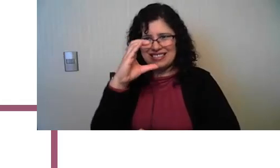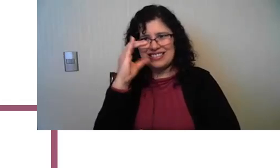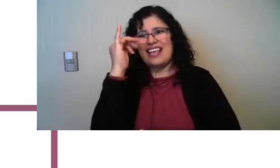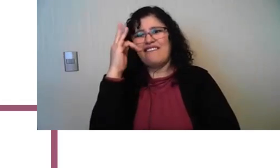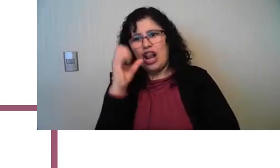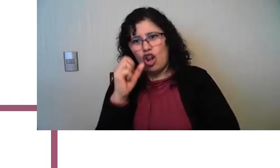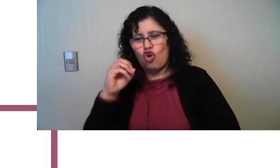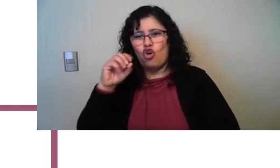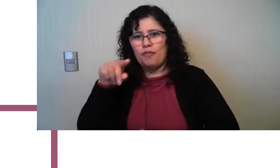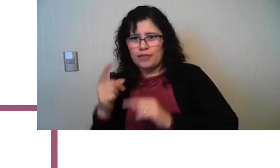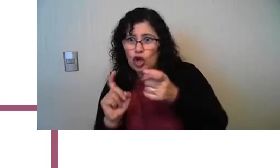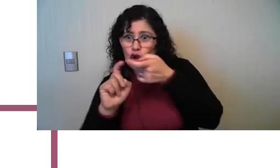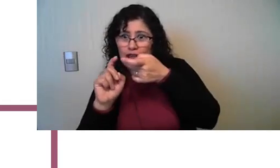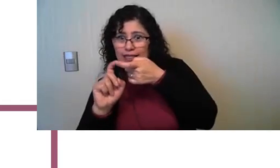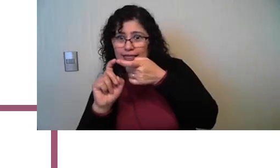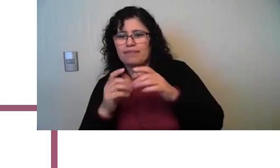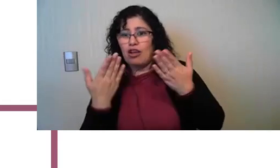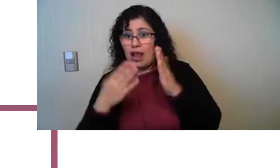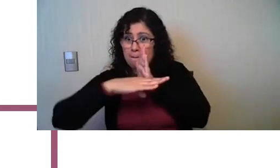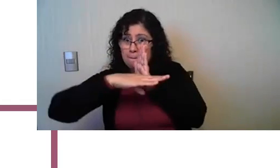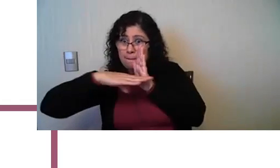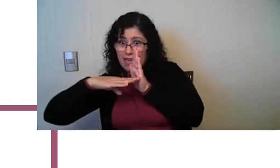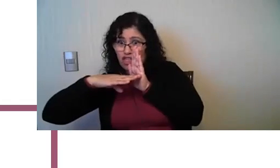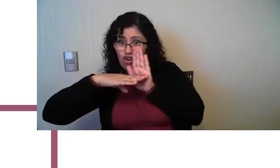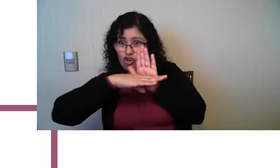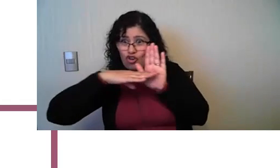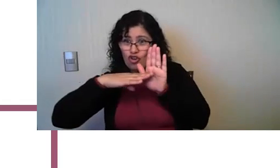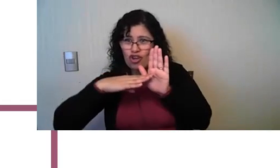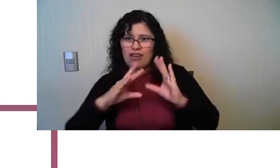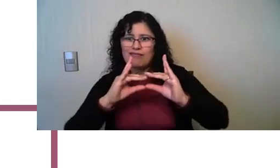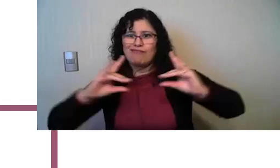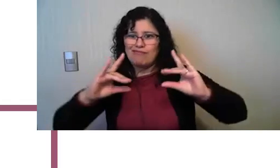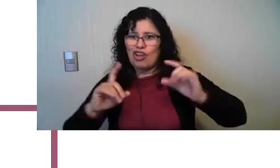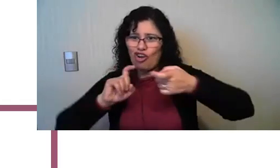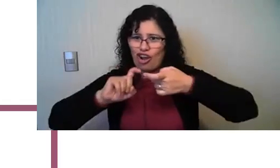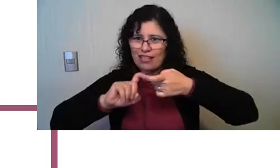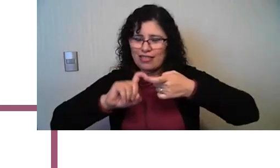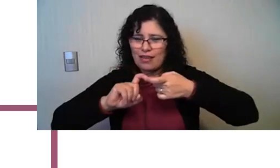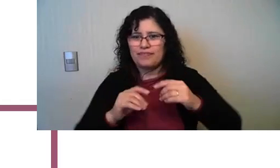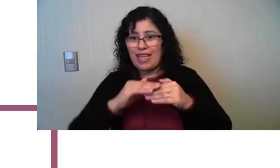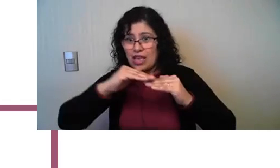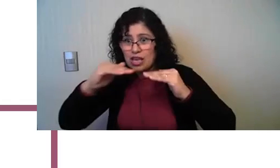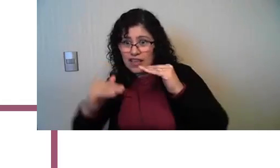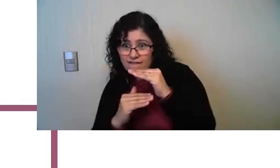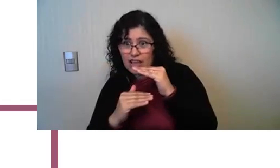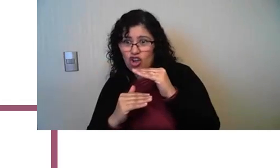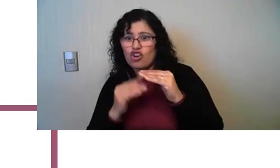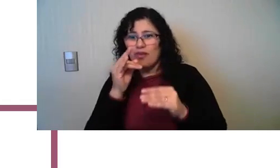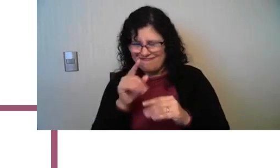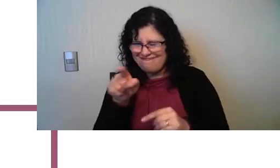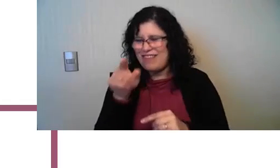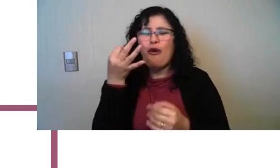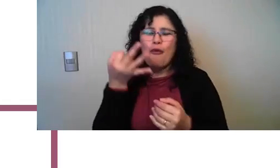pedúnculo cerebeloso medio con el puente y el pedúnculo cerebeloso inferior con el bulbo,